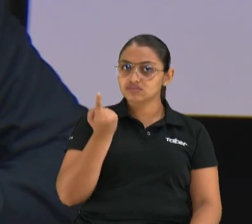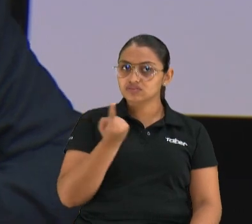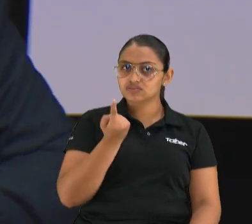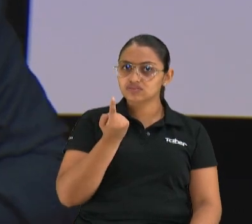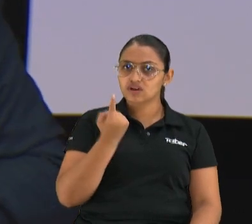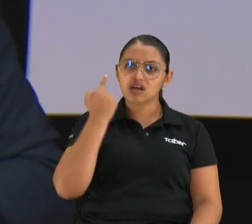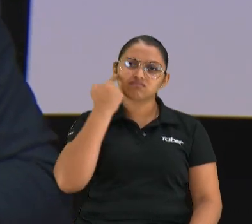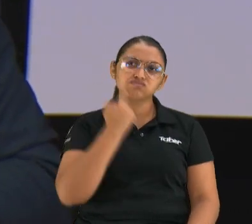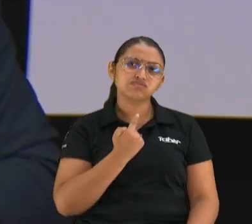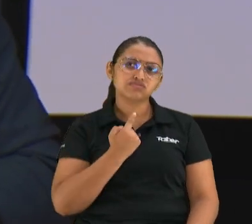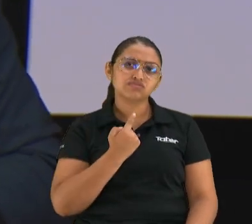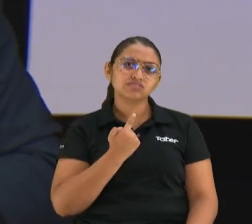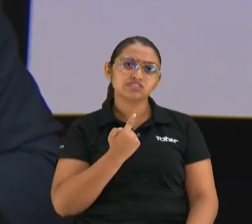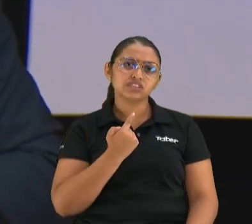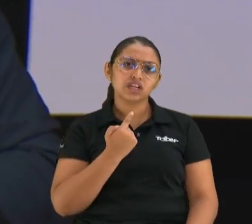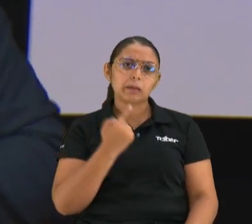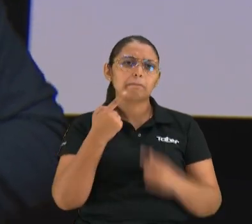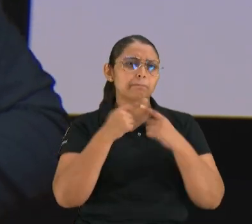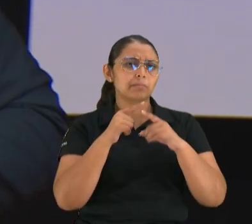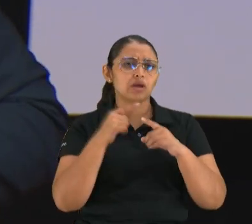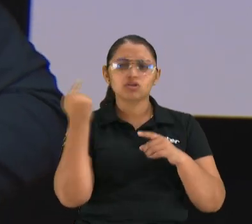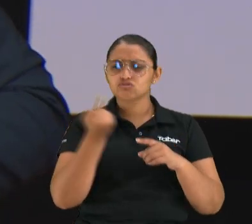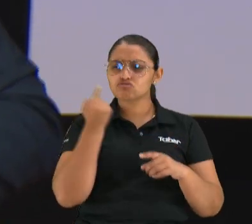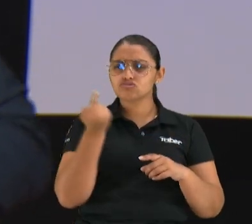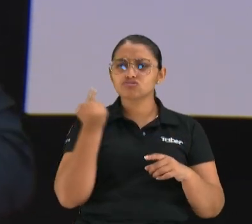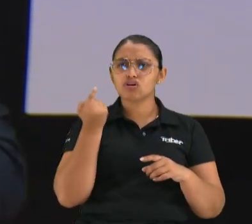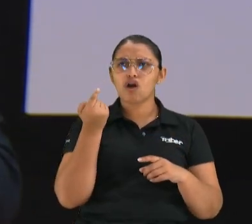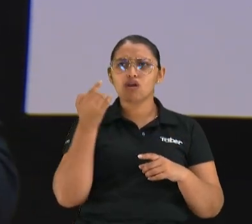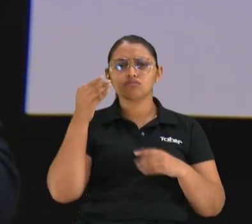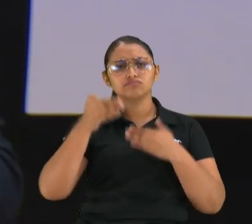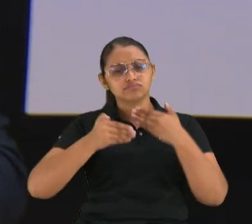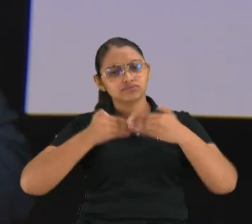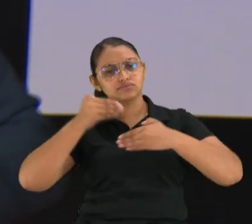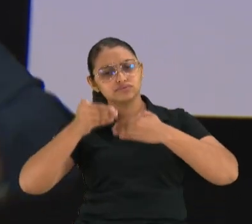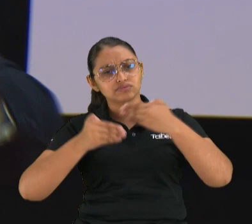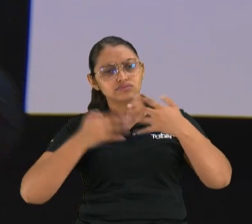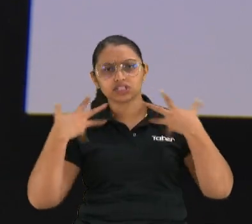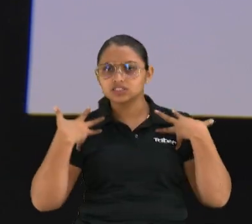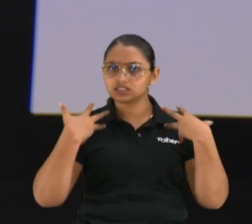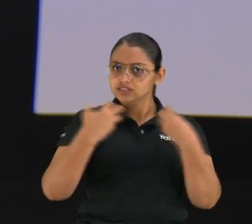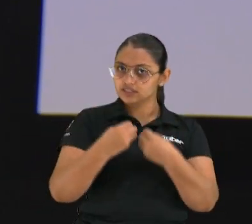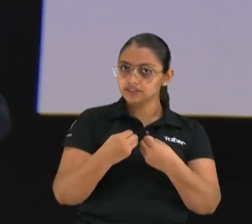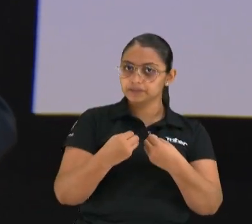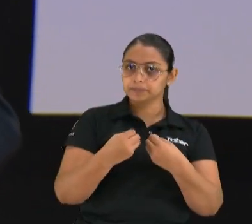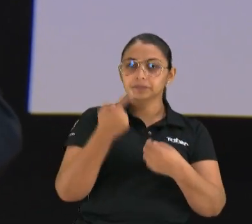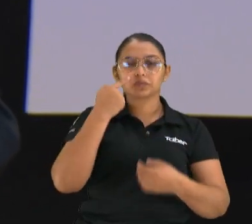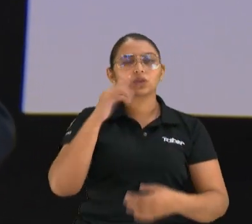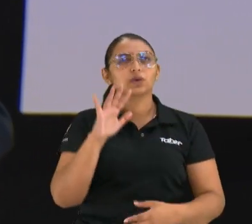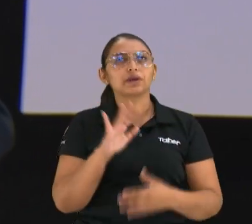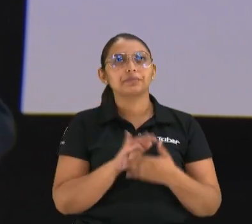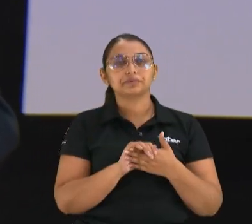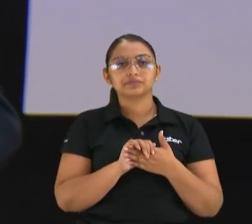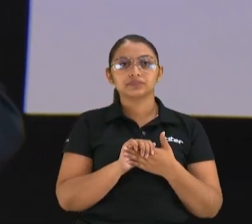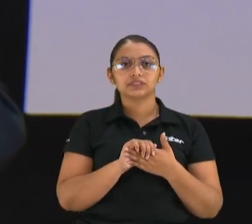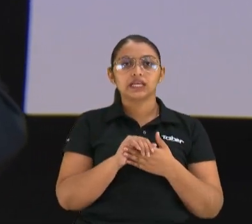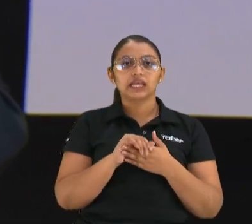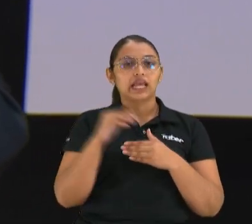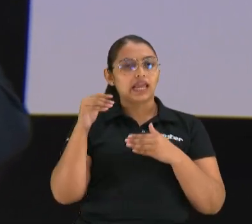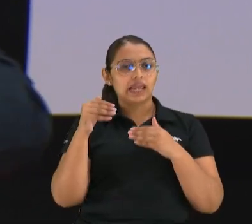se va arreglando voy a decir los términos que yo conozco le va saliendo Una cascarita